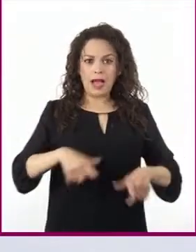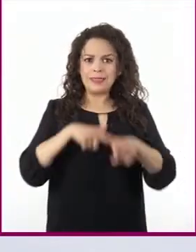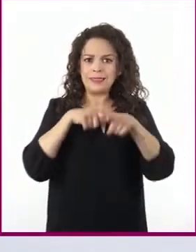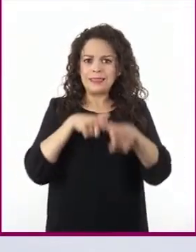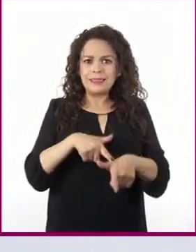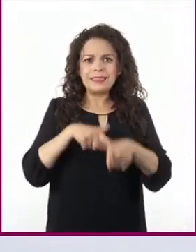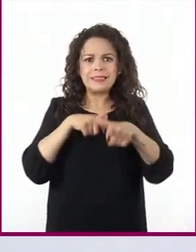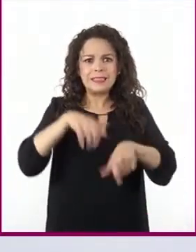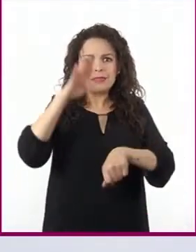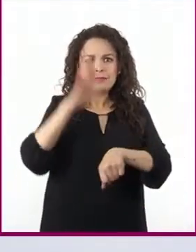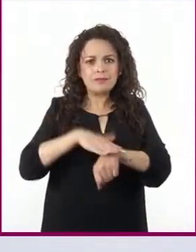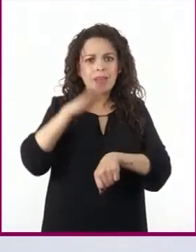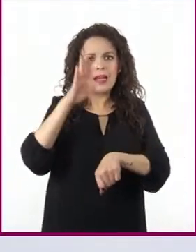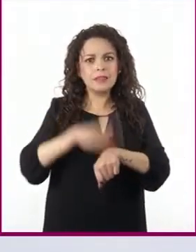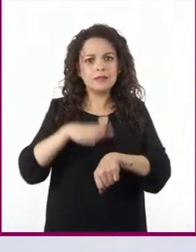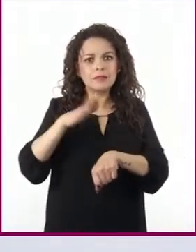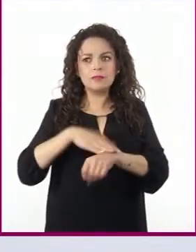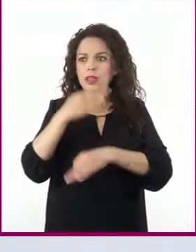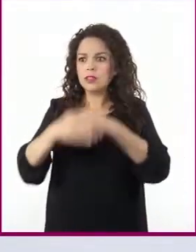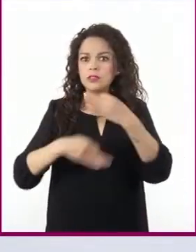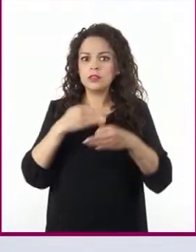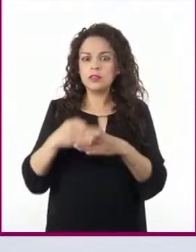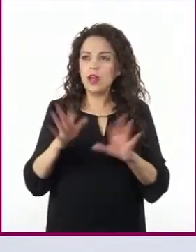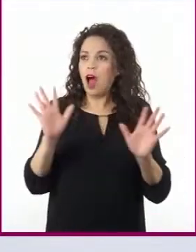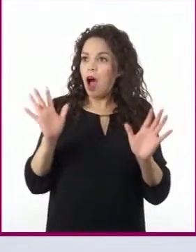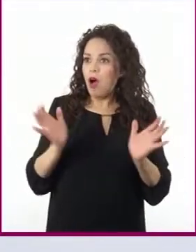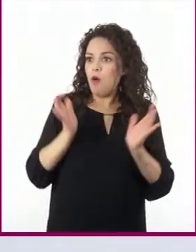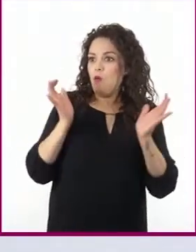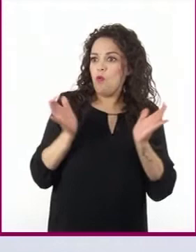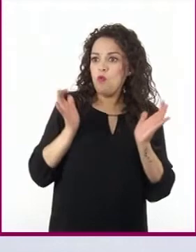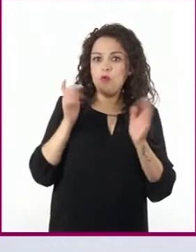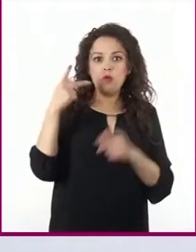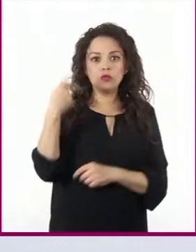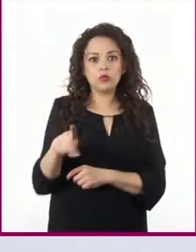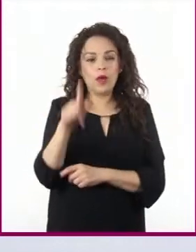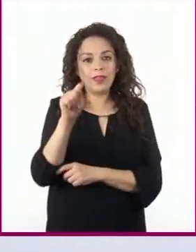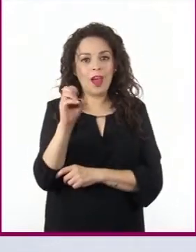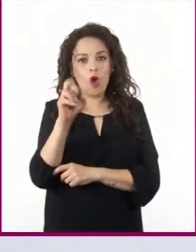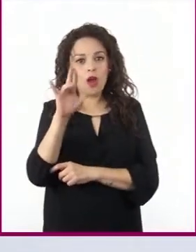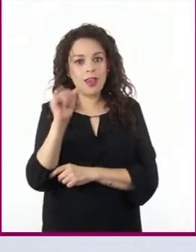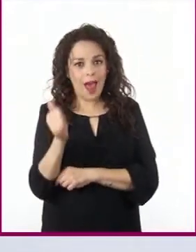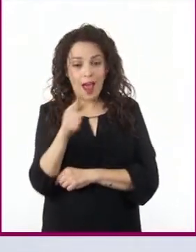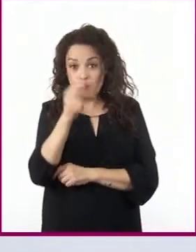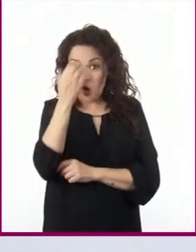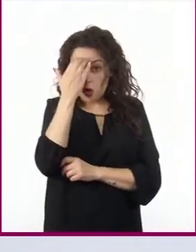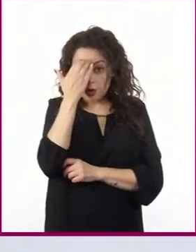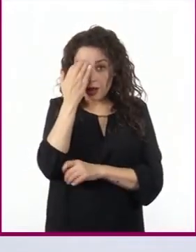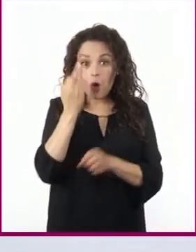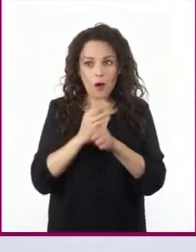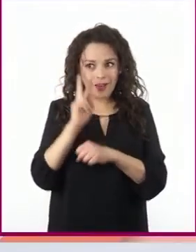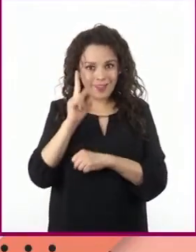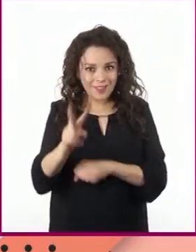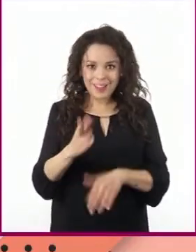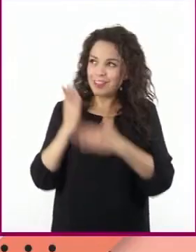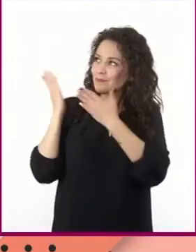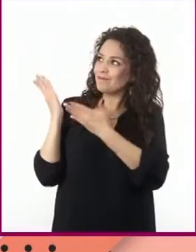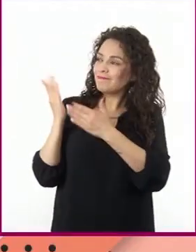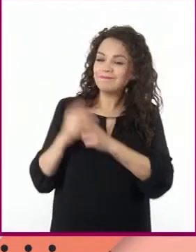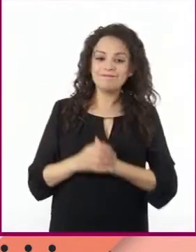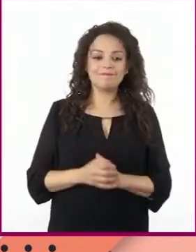sus teorías. ¿No lo conocen? Se los presento. Este es Stephen Hawking.